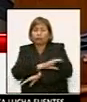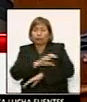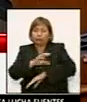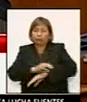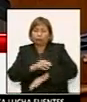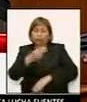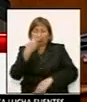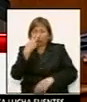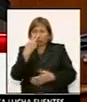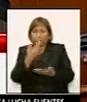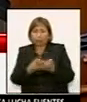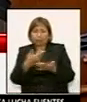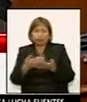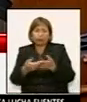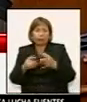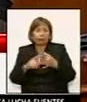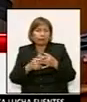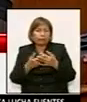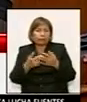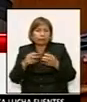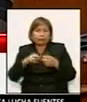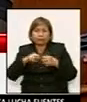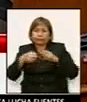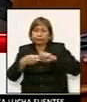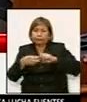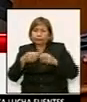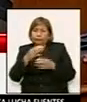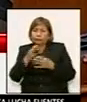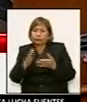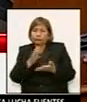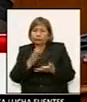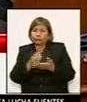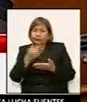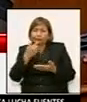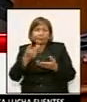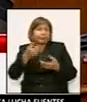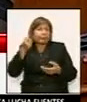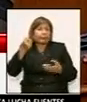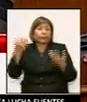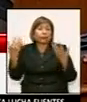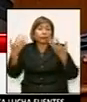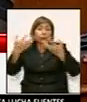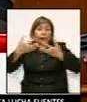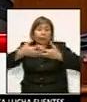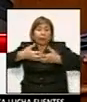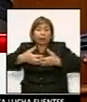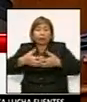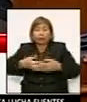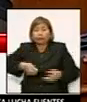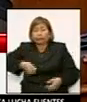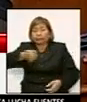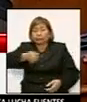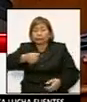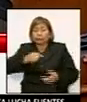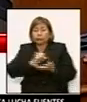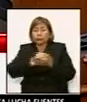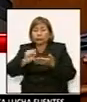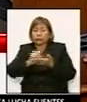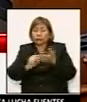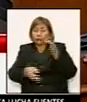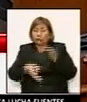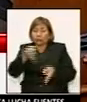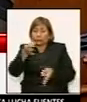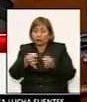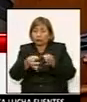pudo advertir que el principal problema para lograr una articulación entre los operadores del Sistema Nacional de